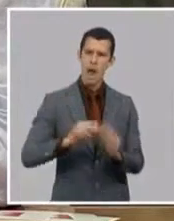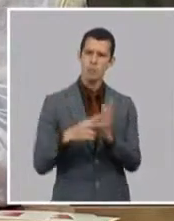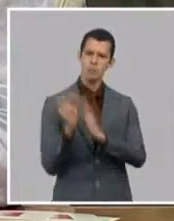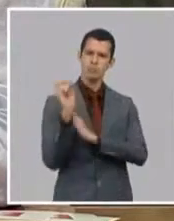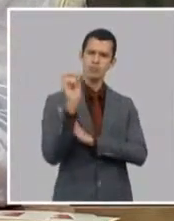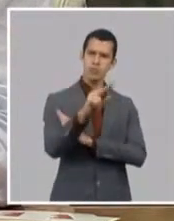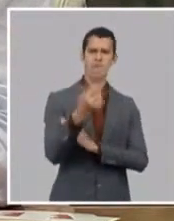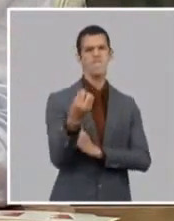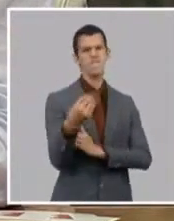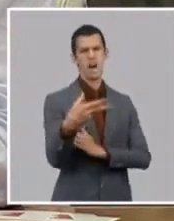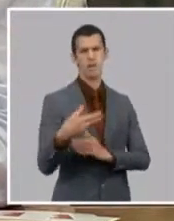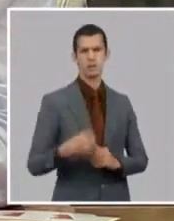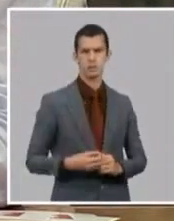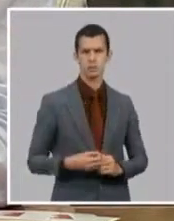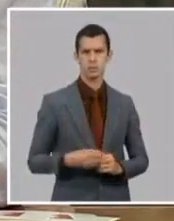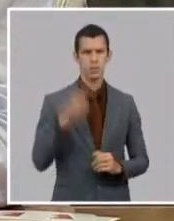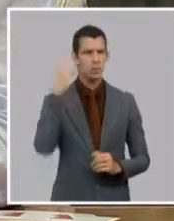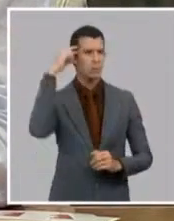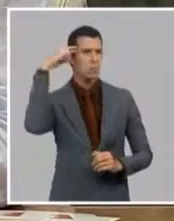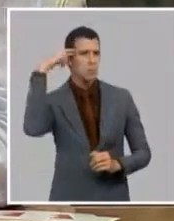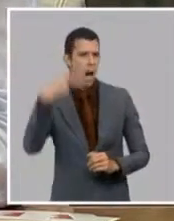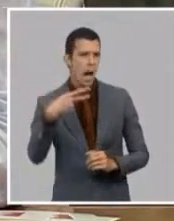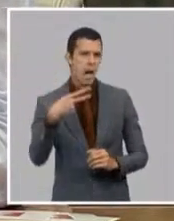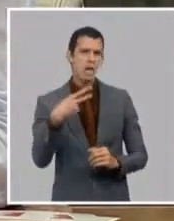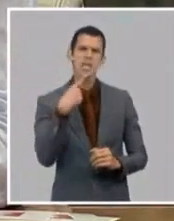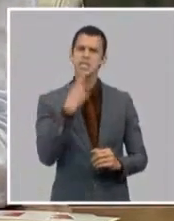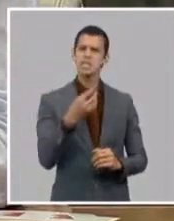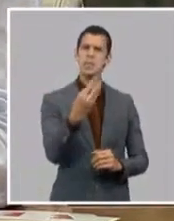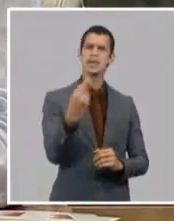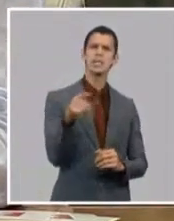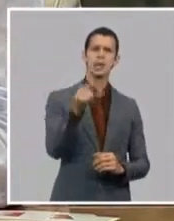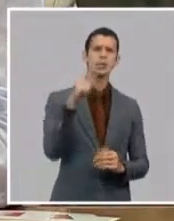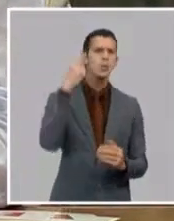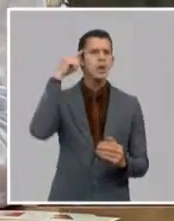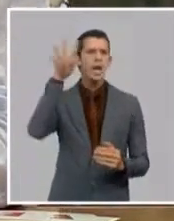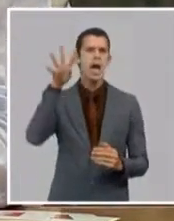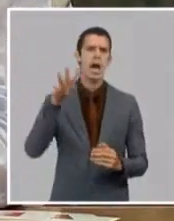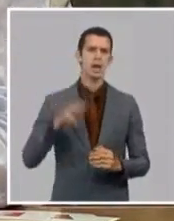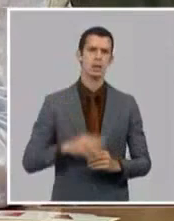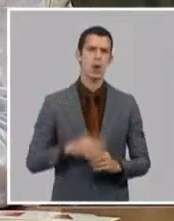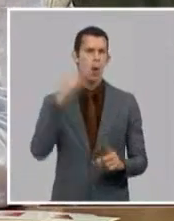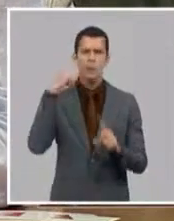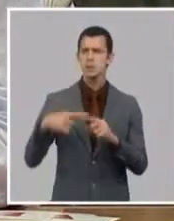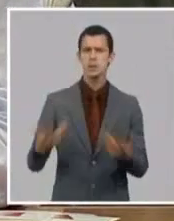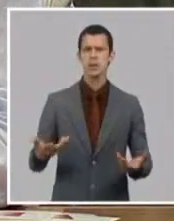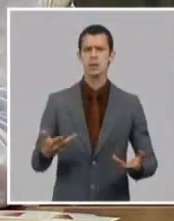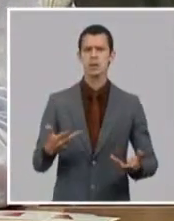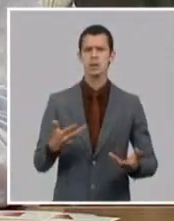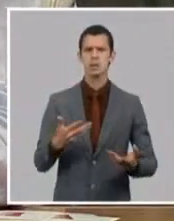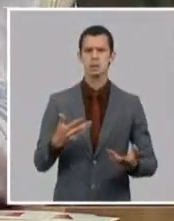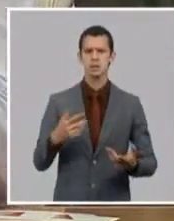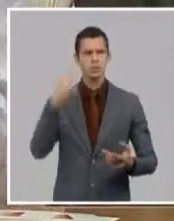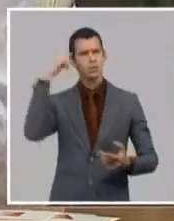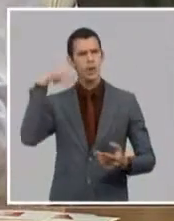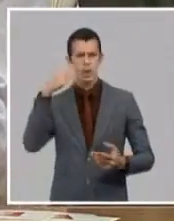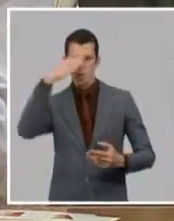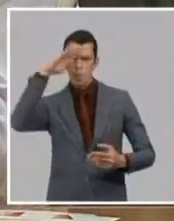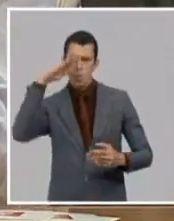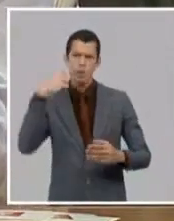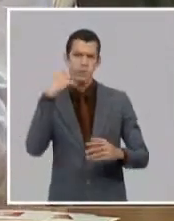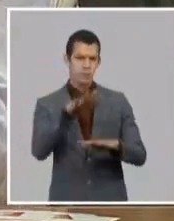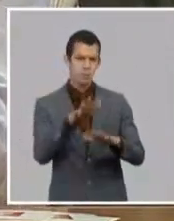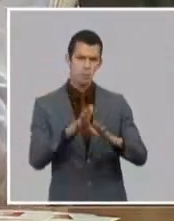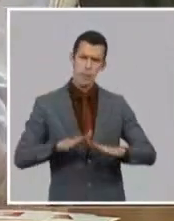de antecedentes y de realidades, que es que nos quieren robar la tranquilidad. Les molesta la tranquilidad ciudadana que se vive en